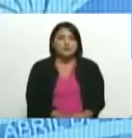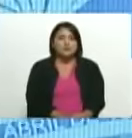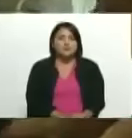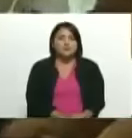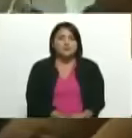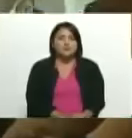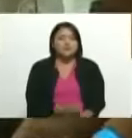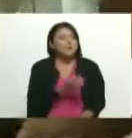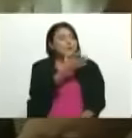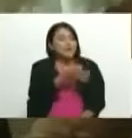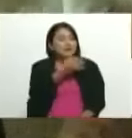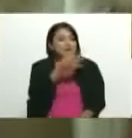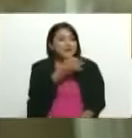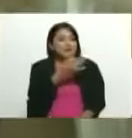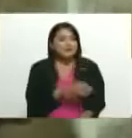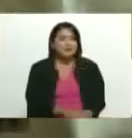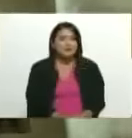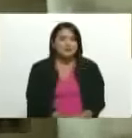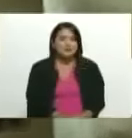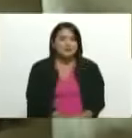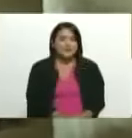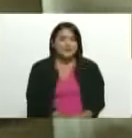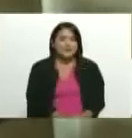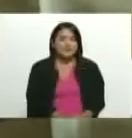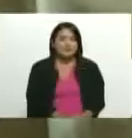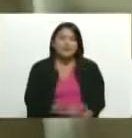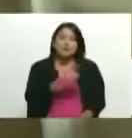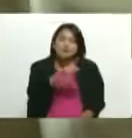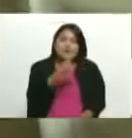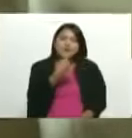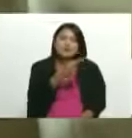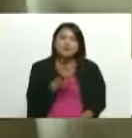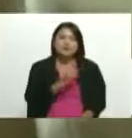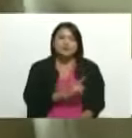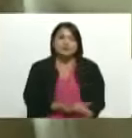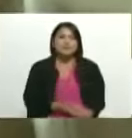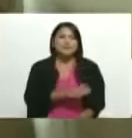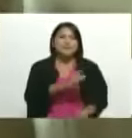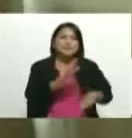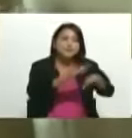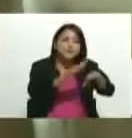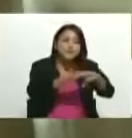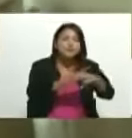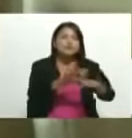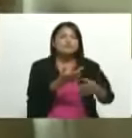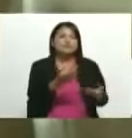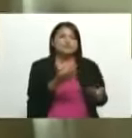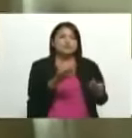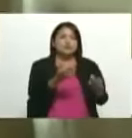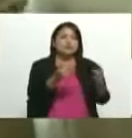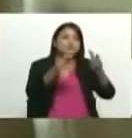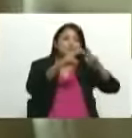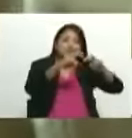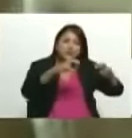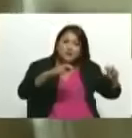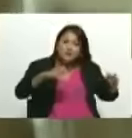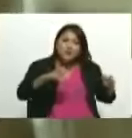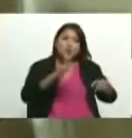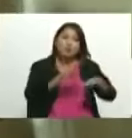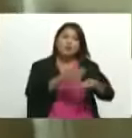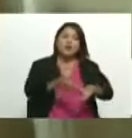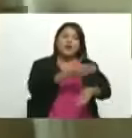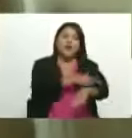Muy buenas tardes. Gracias, Luis. Usted ha hecho mención es que va a solicitar esta revisión por parte del acuerdo firmado